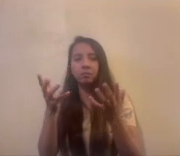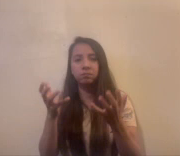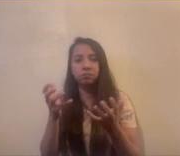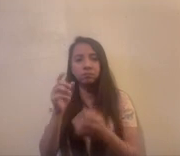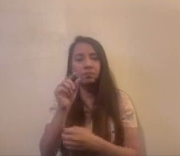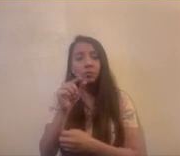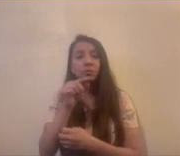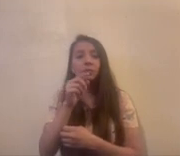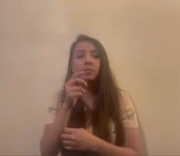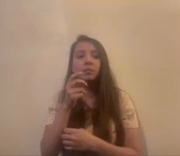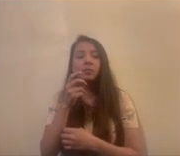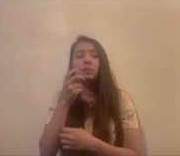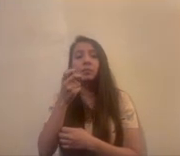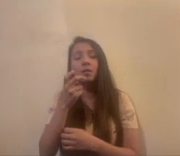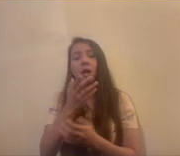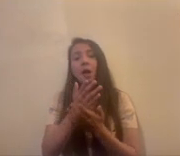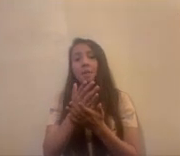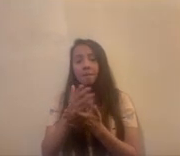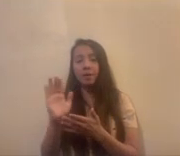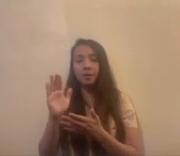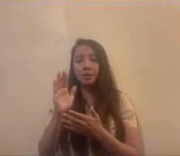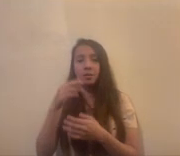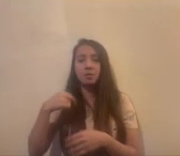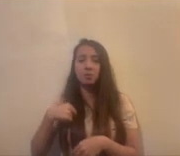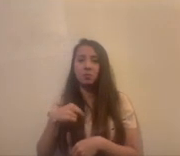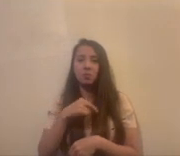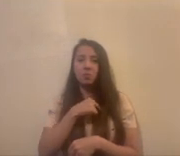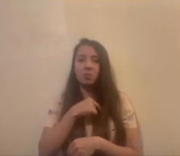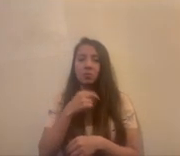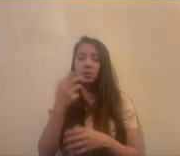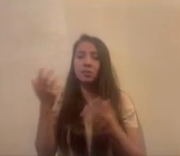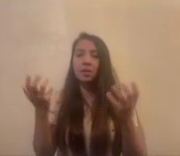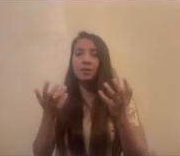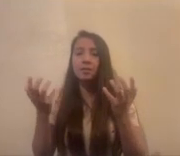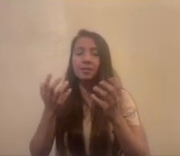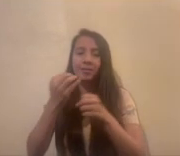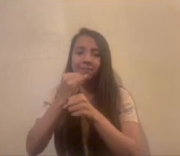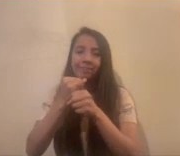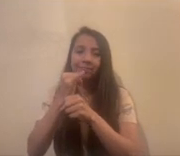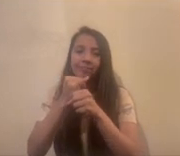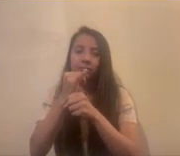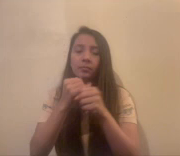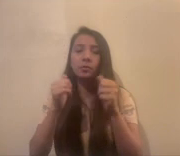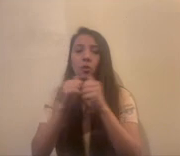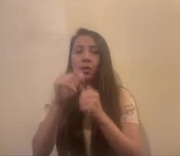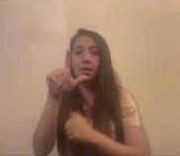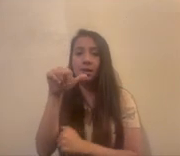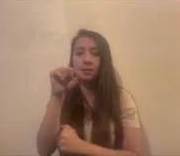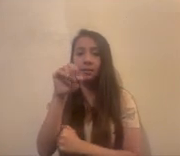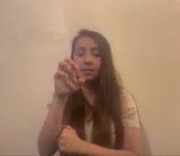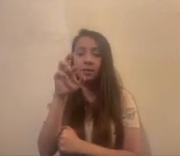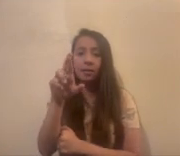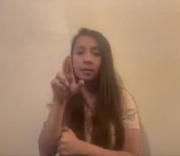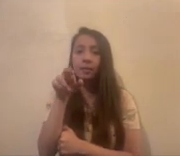también un estudio aparte que hicimos nosotros en York con modelamiento